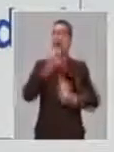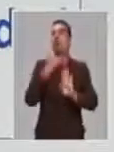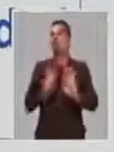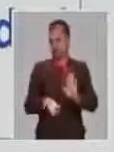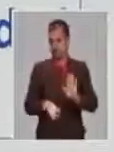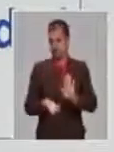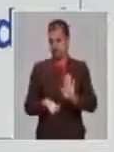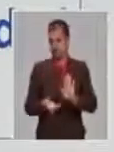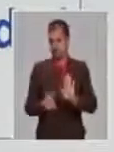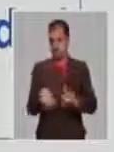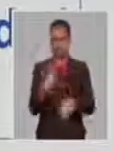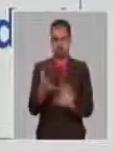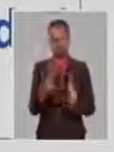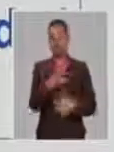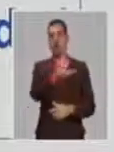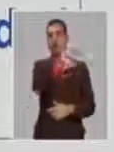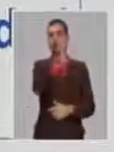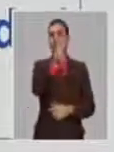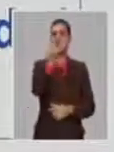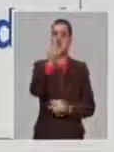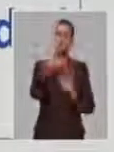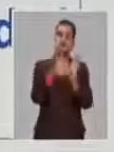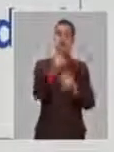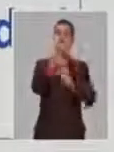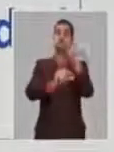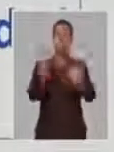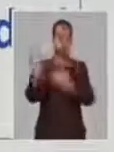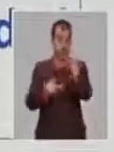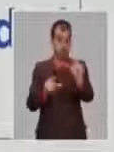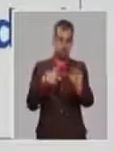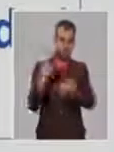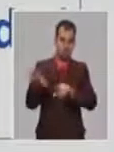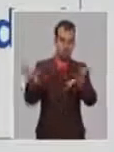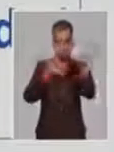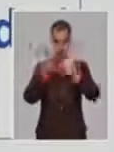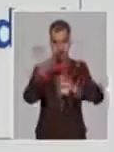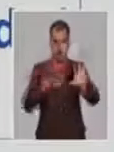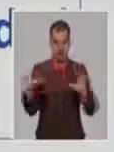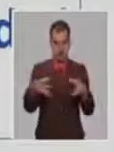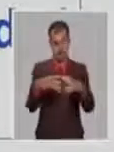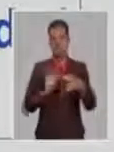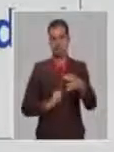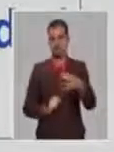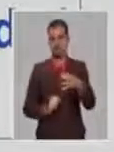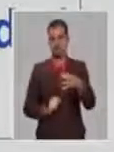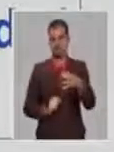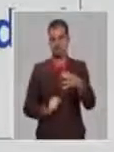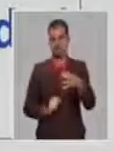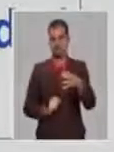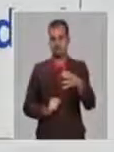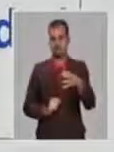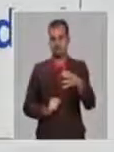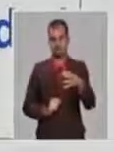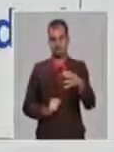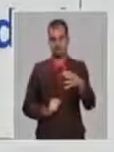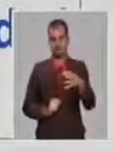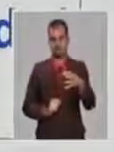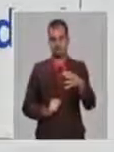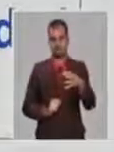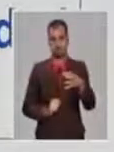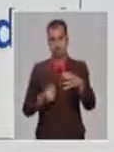tenemos previsto incluir 42.000 sujetos, que realmente fue una N que estuvo muy discutida, y aquí no puedo dejar de mencionar